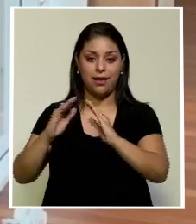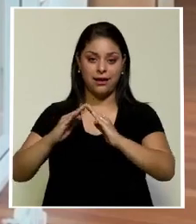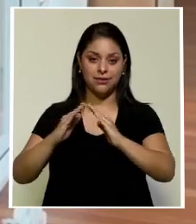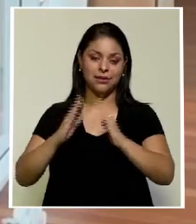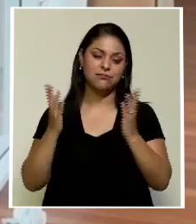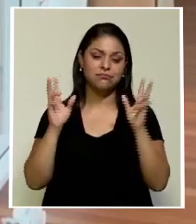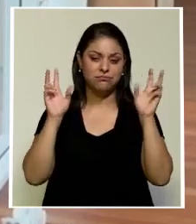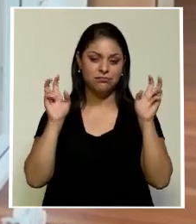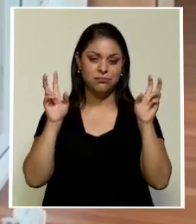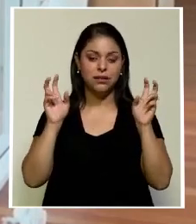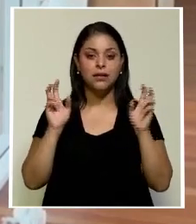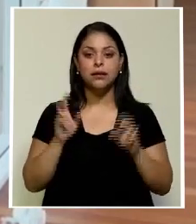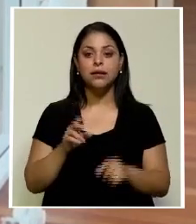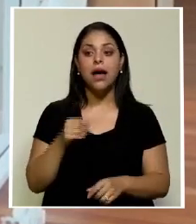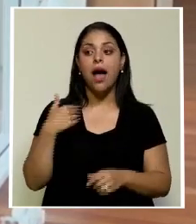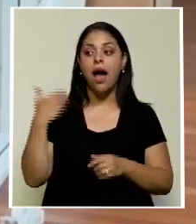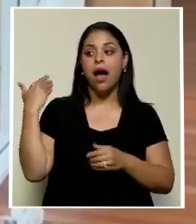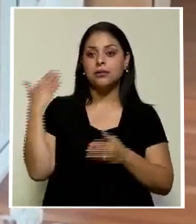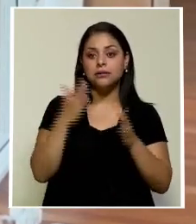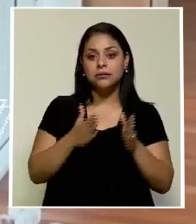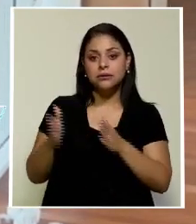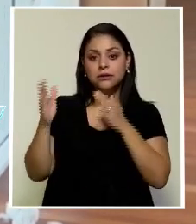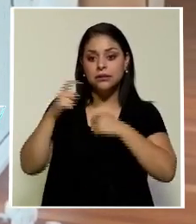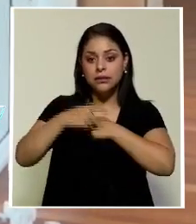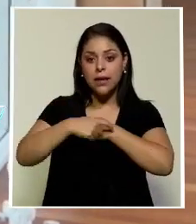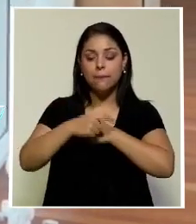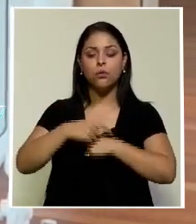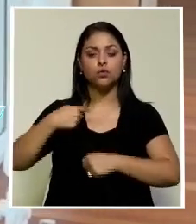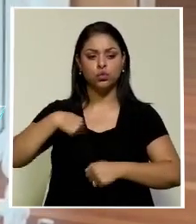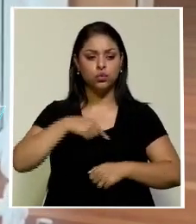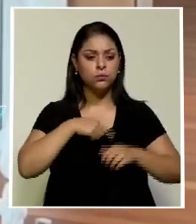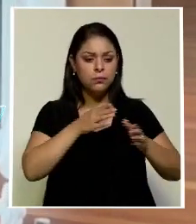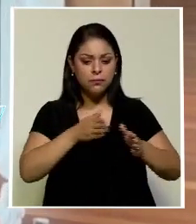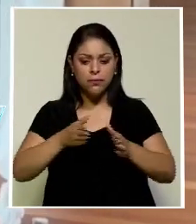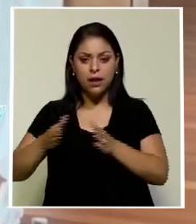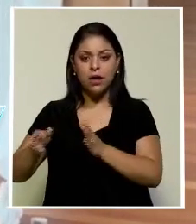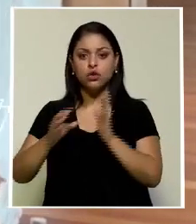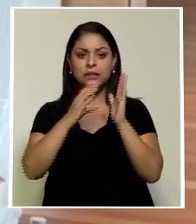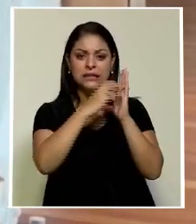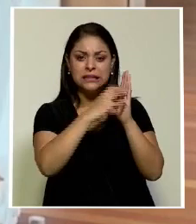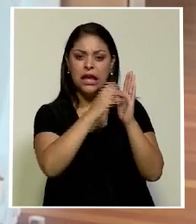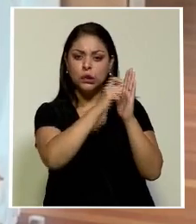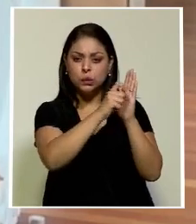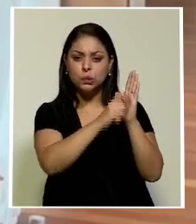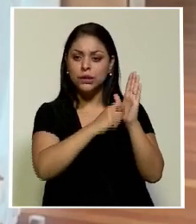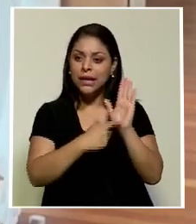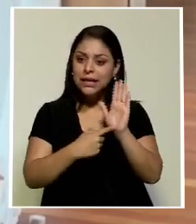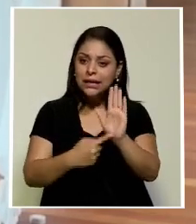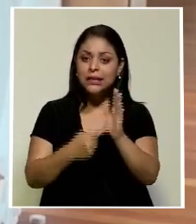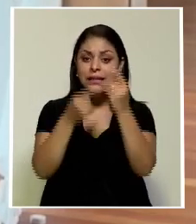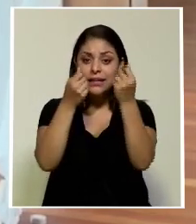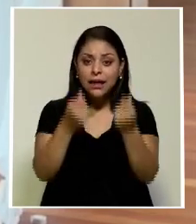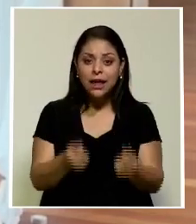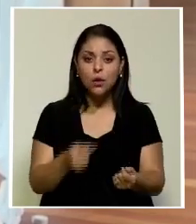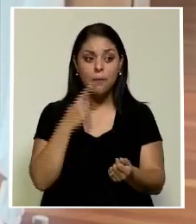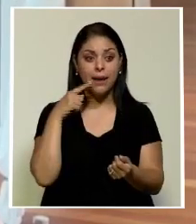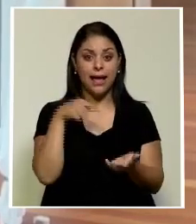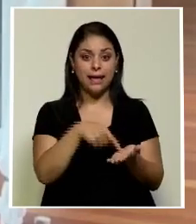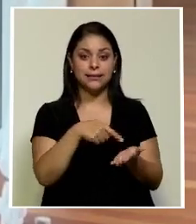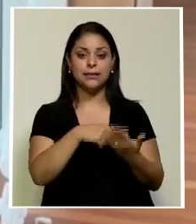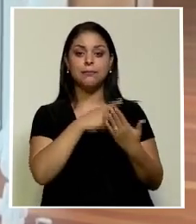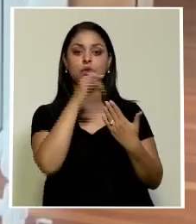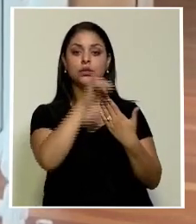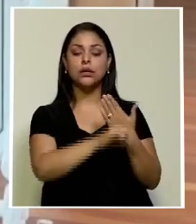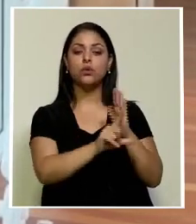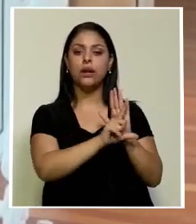muchísimo tiempo habíamos preparado una moción de texto sustitutivo donde dejaba claro que los recursos disponibles para este proyecto de ley